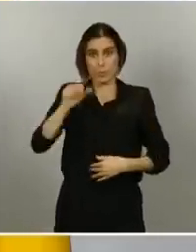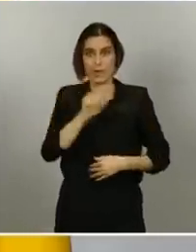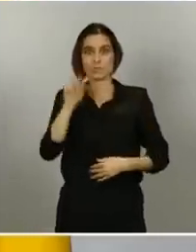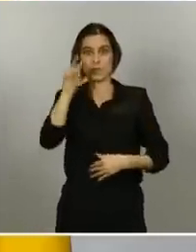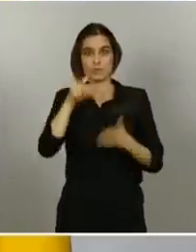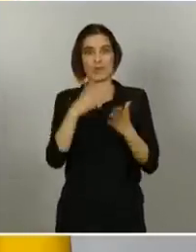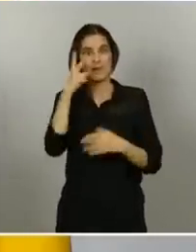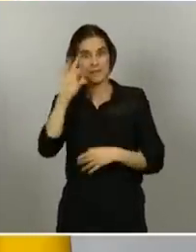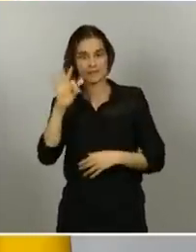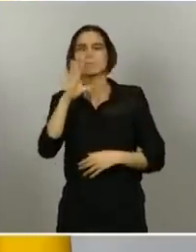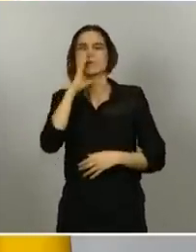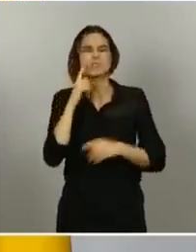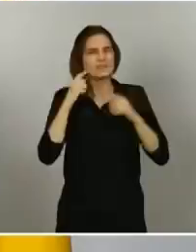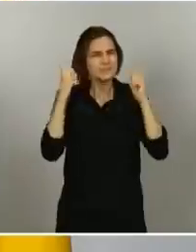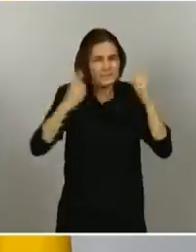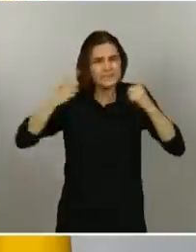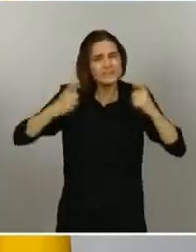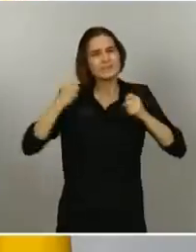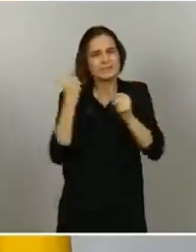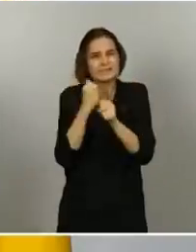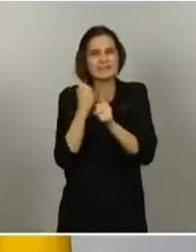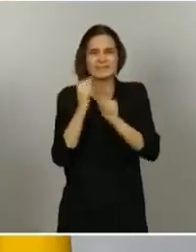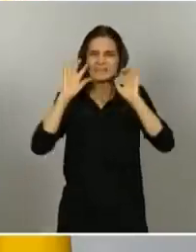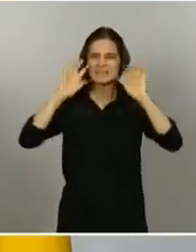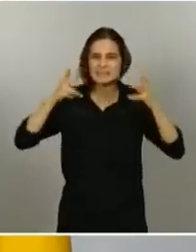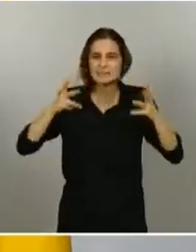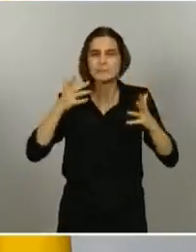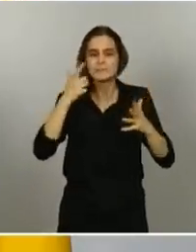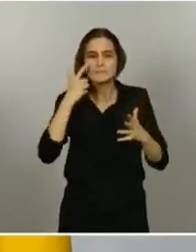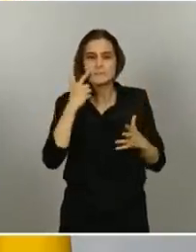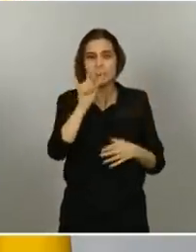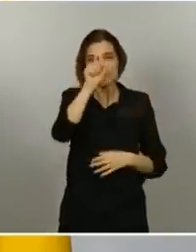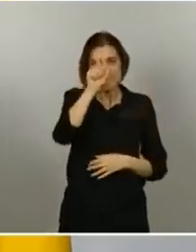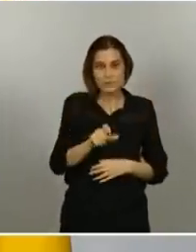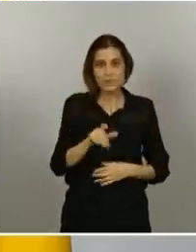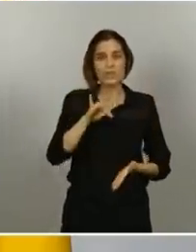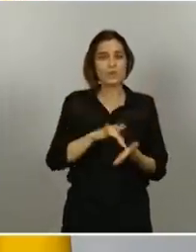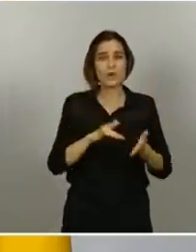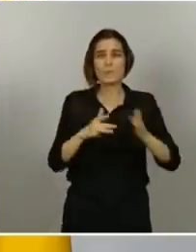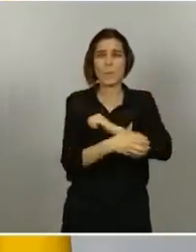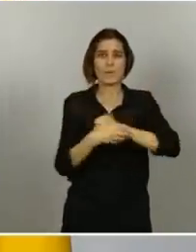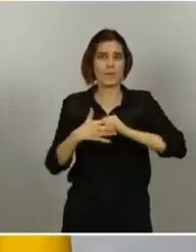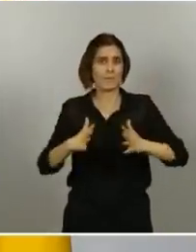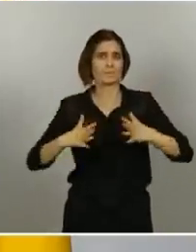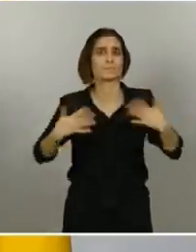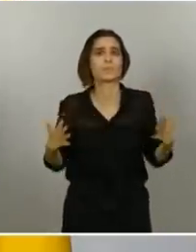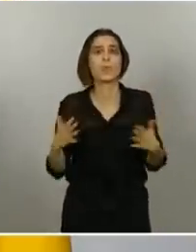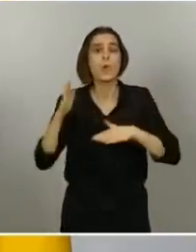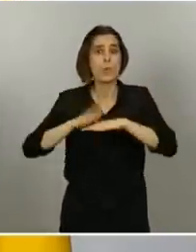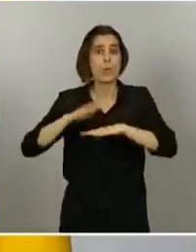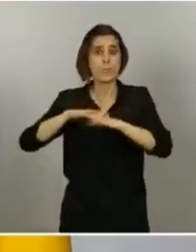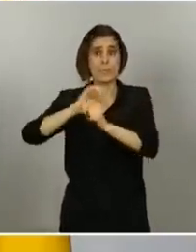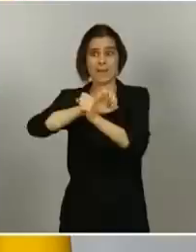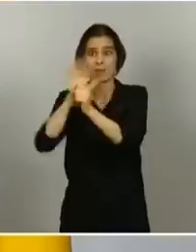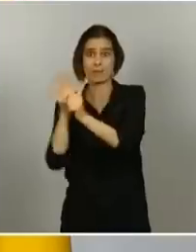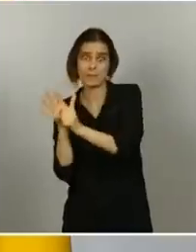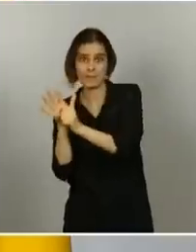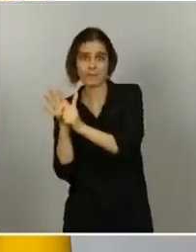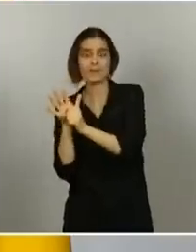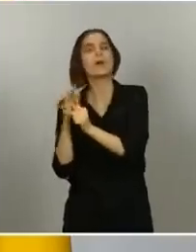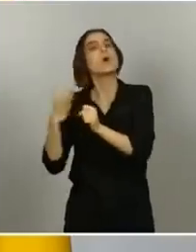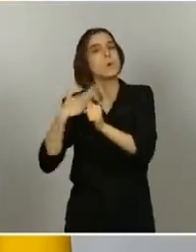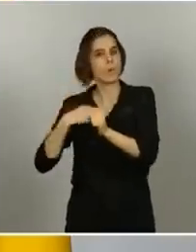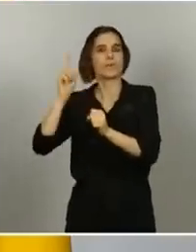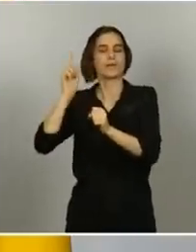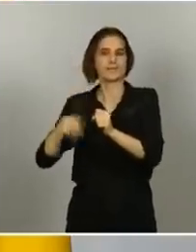para que as persoas que acusen unha situación de pobreza sobrevenida como consecuencia da COVID-19 se podan acoger tamén a